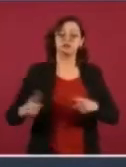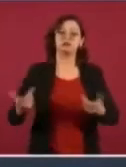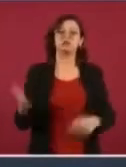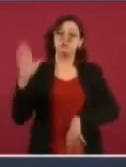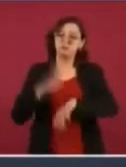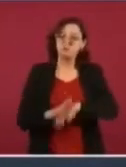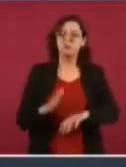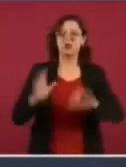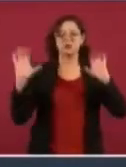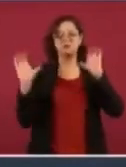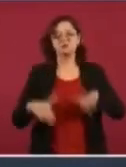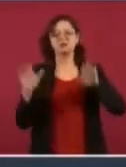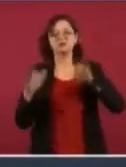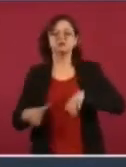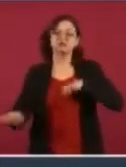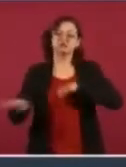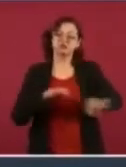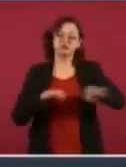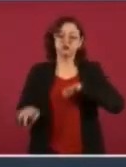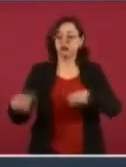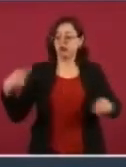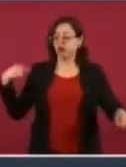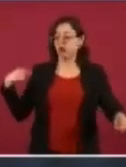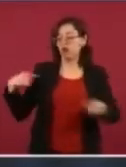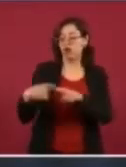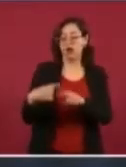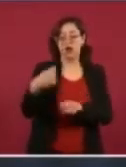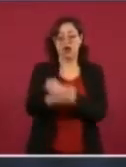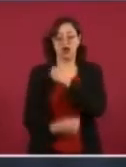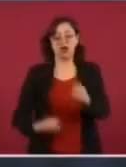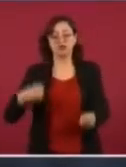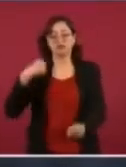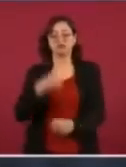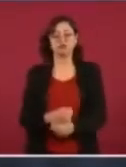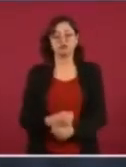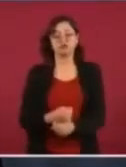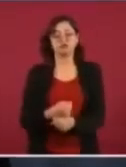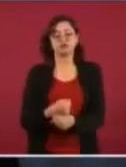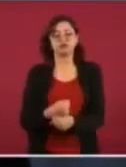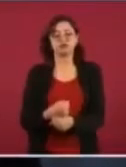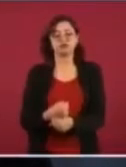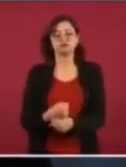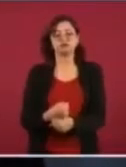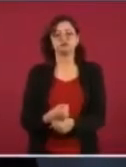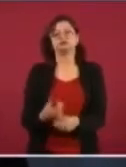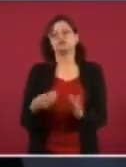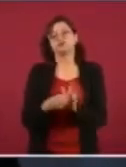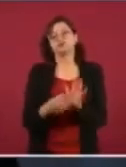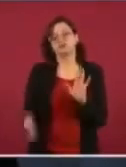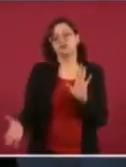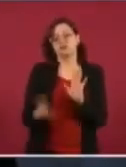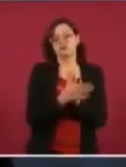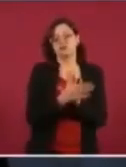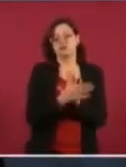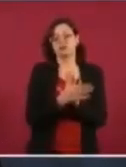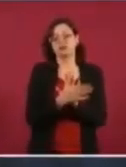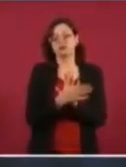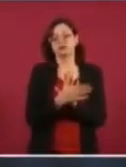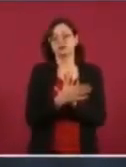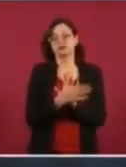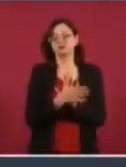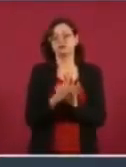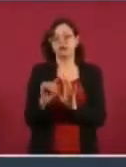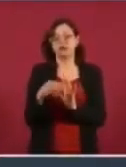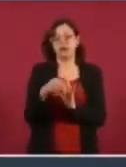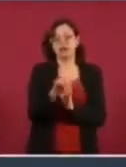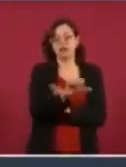productivos. En lo que va del año, se crearon, según datos del Instituto Mexicano